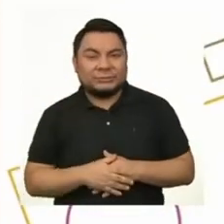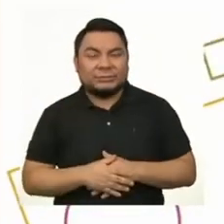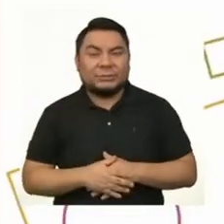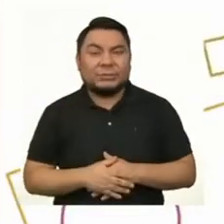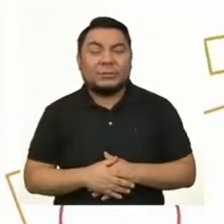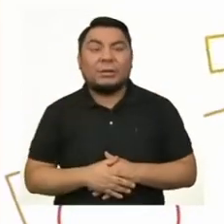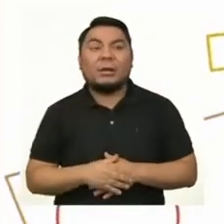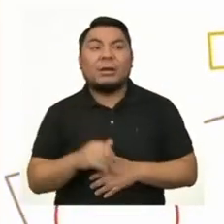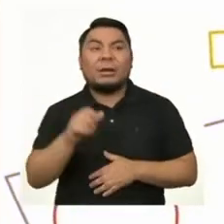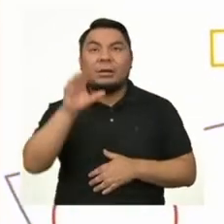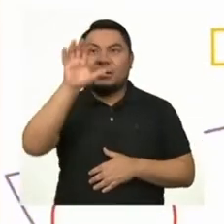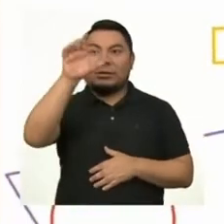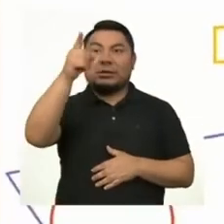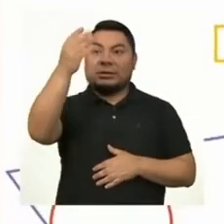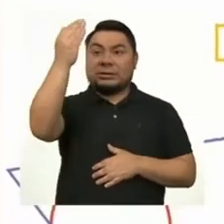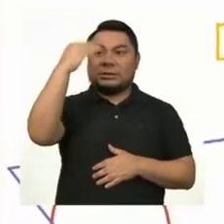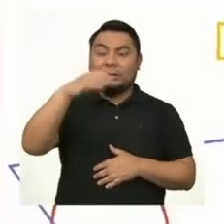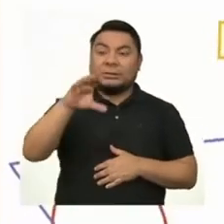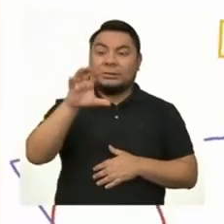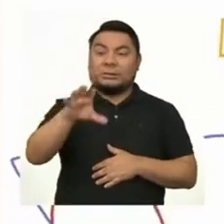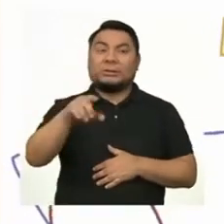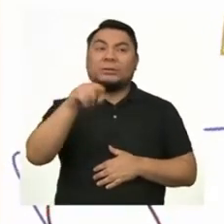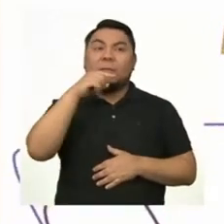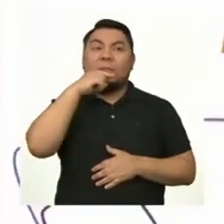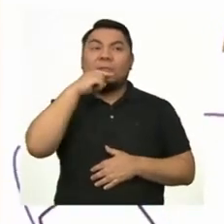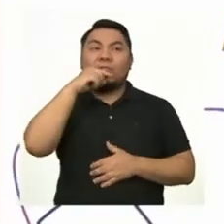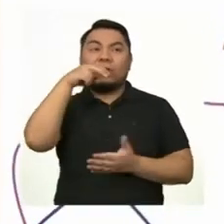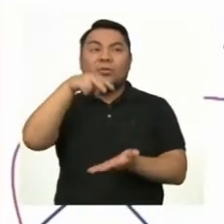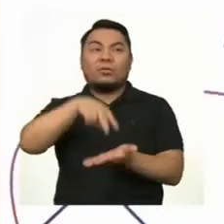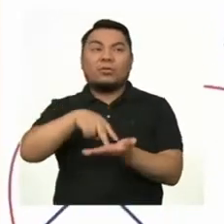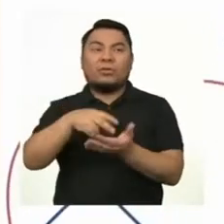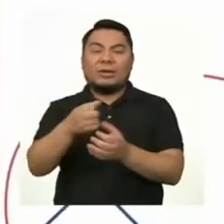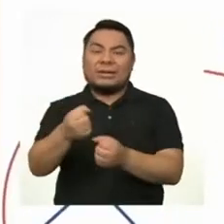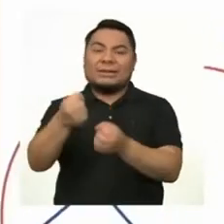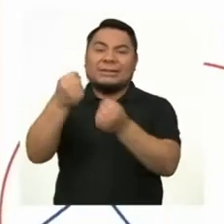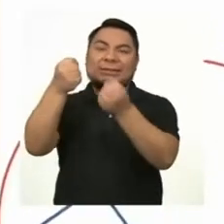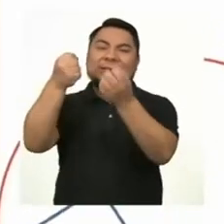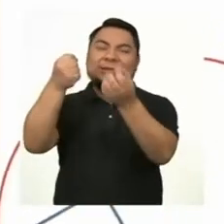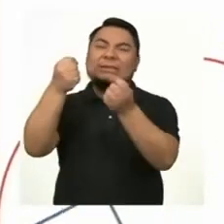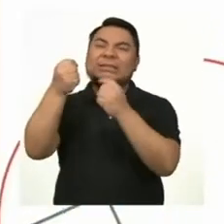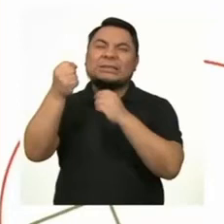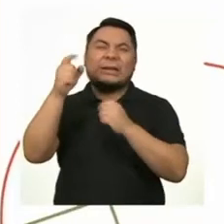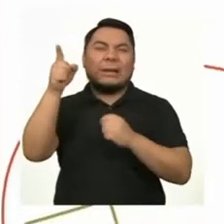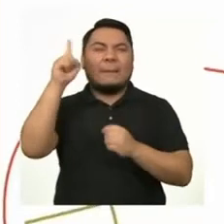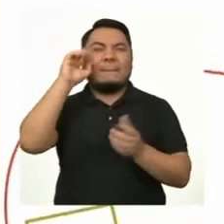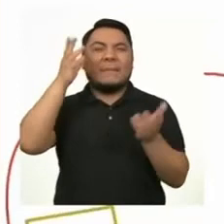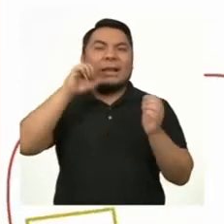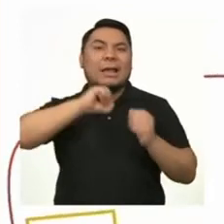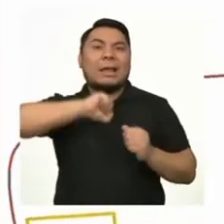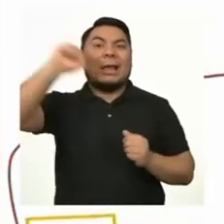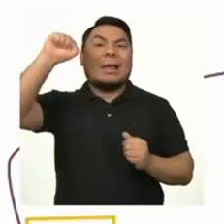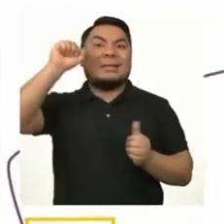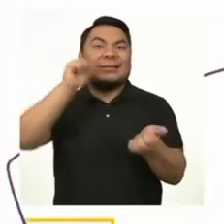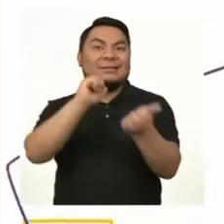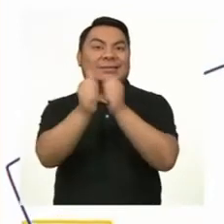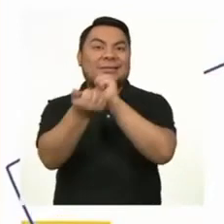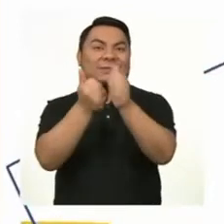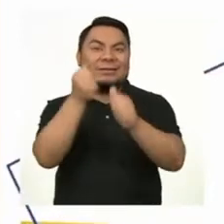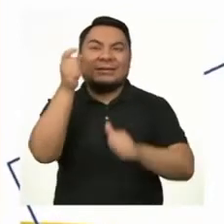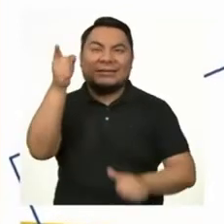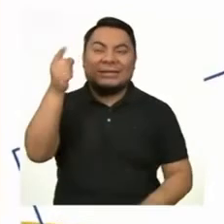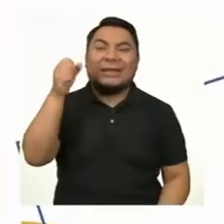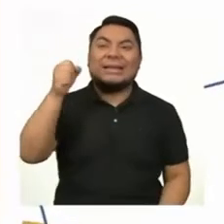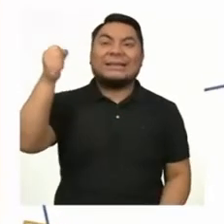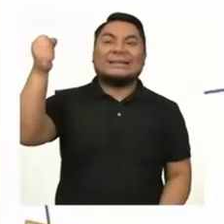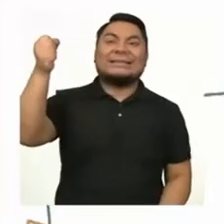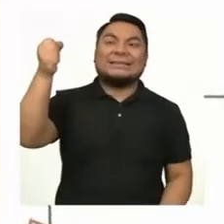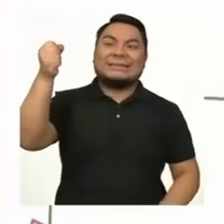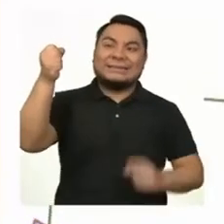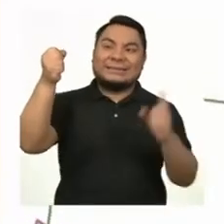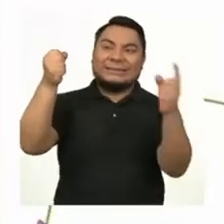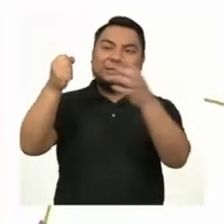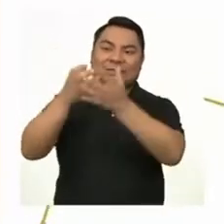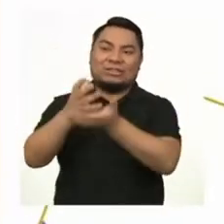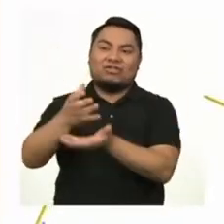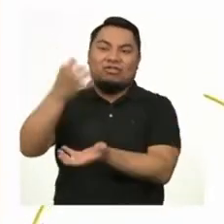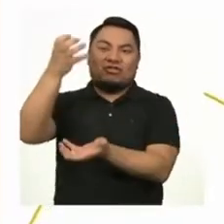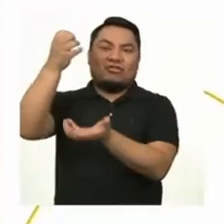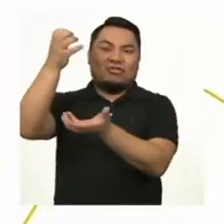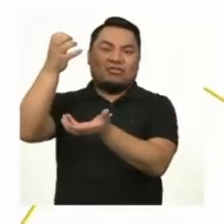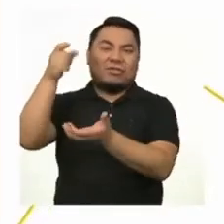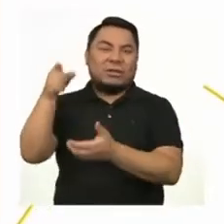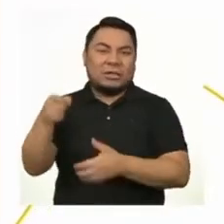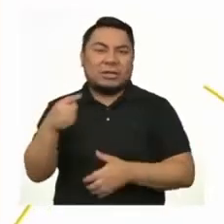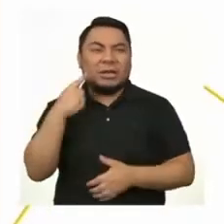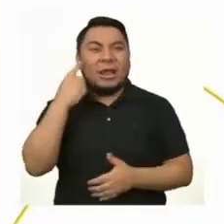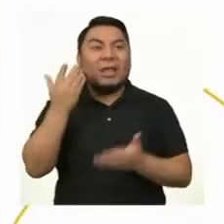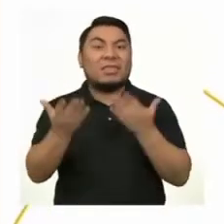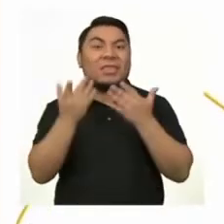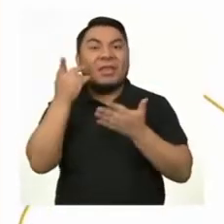Hay una chica con un trofeo que está al medio, como si hubiera ganado una competencia. Quizás se refiere a la